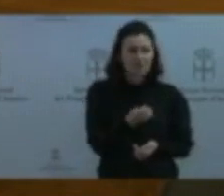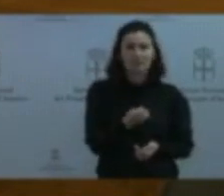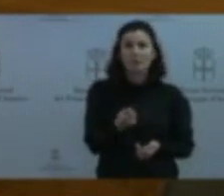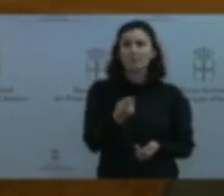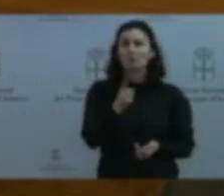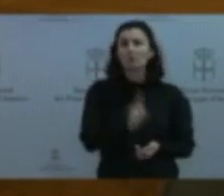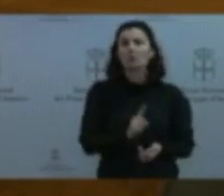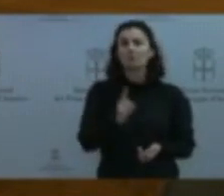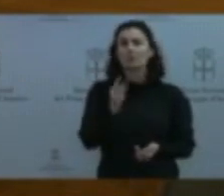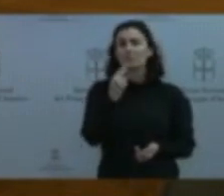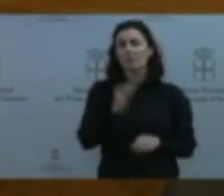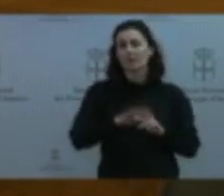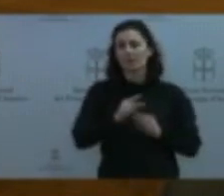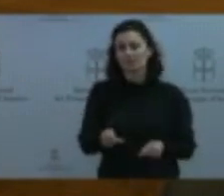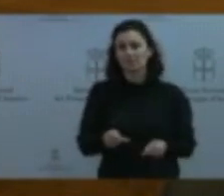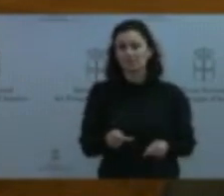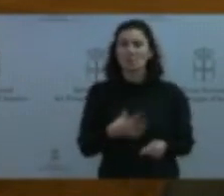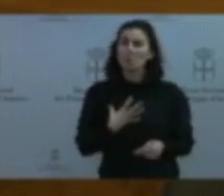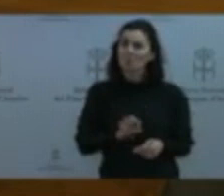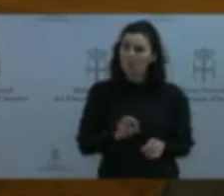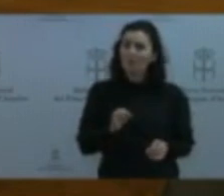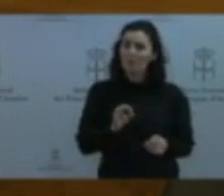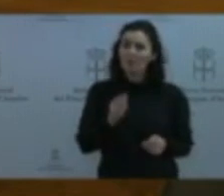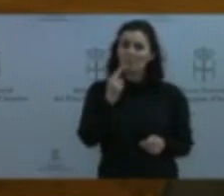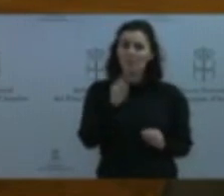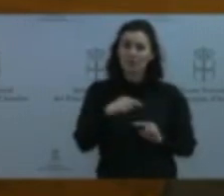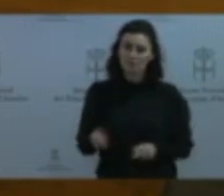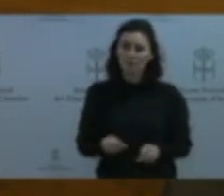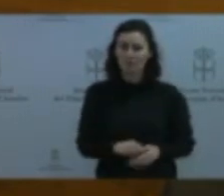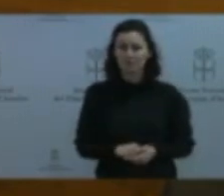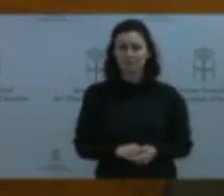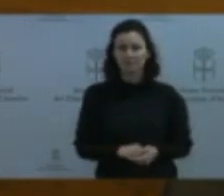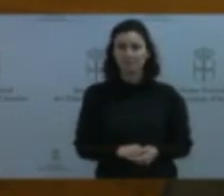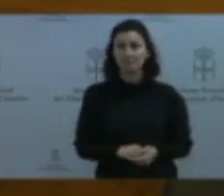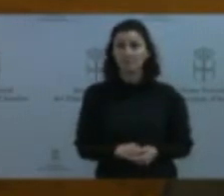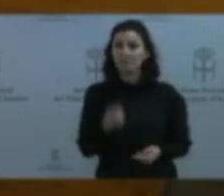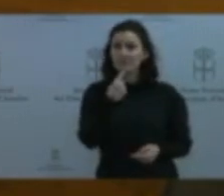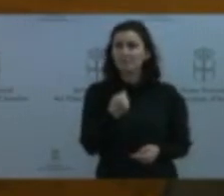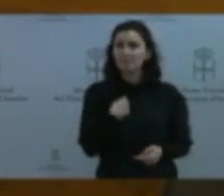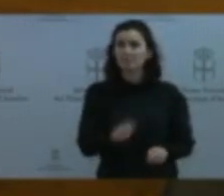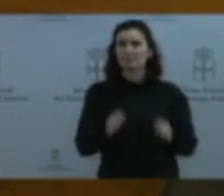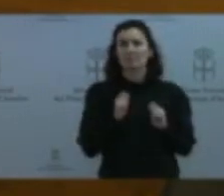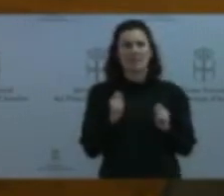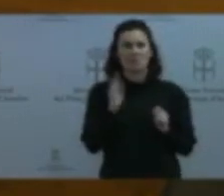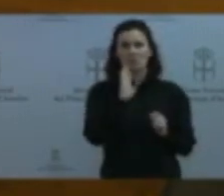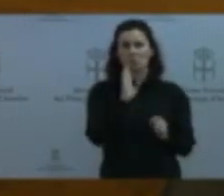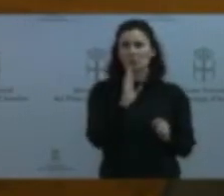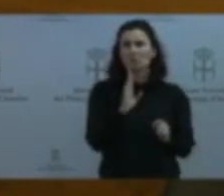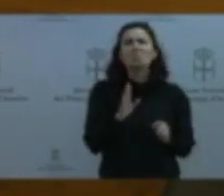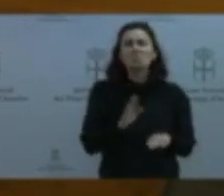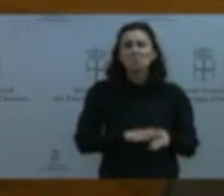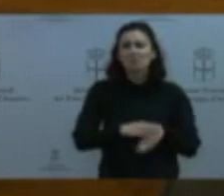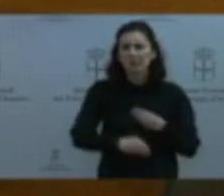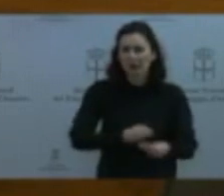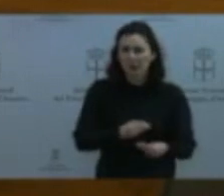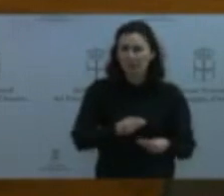que le responda? Y claro, dice, eso no es lanzar basura, pero usted ¿por qué hace? ¿Por qué con brocha gorda? ¿No? Porque yo efectivamente